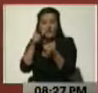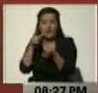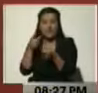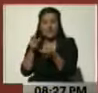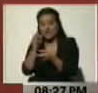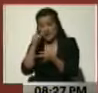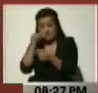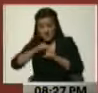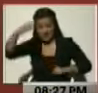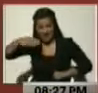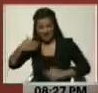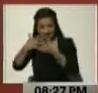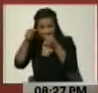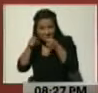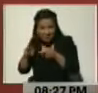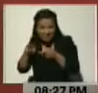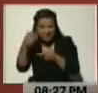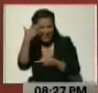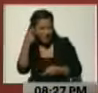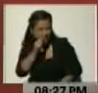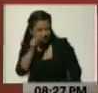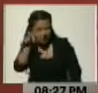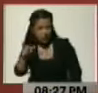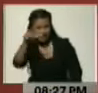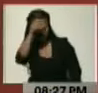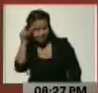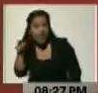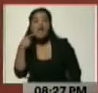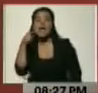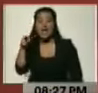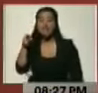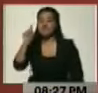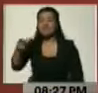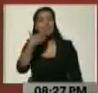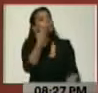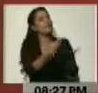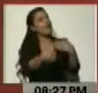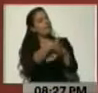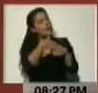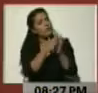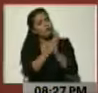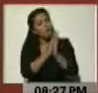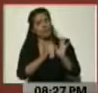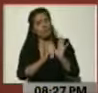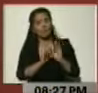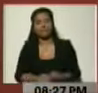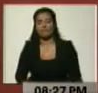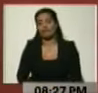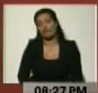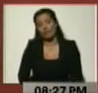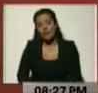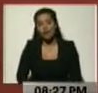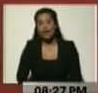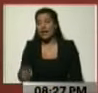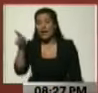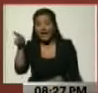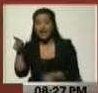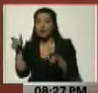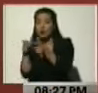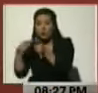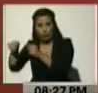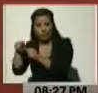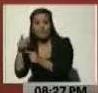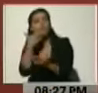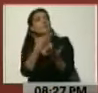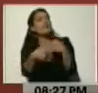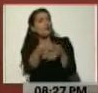por los males que ha causado en este país. Él y todos los que andan con él, pues. 28 de marzo de 1750, hace